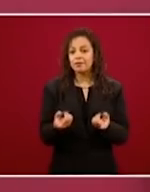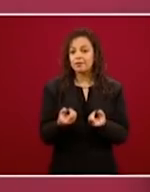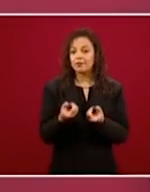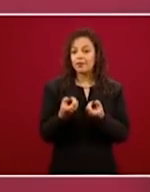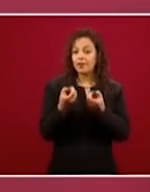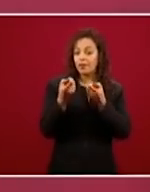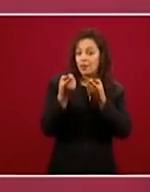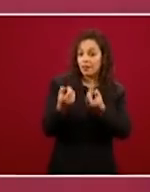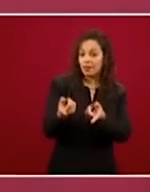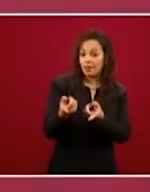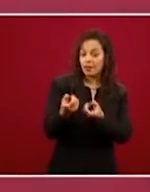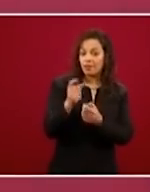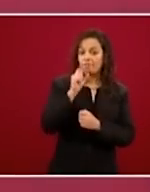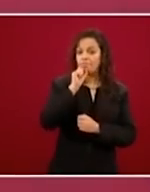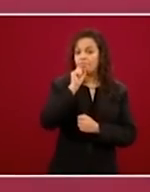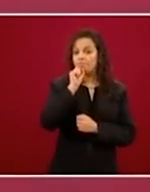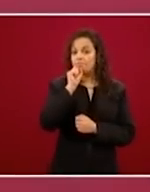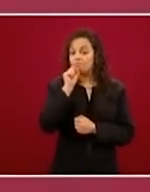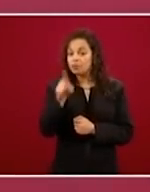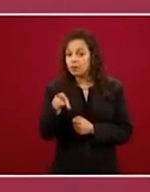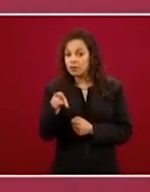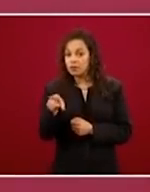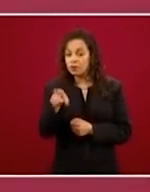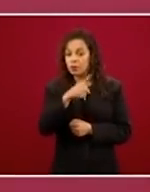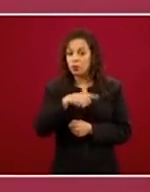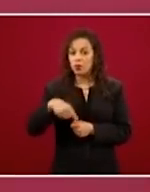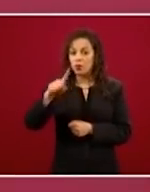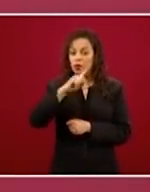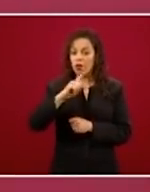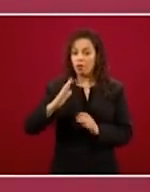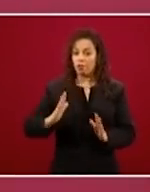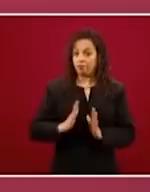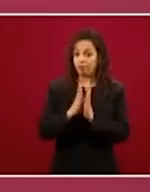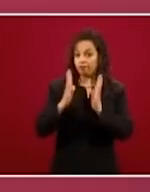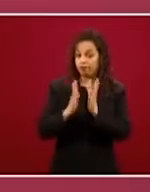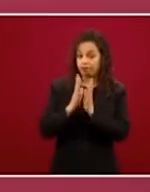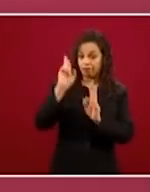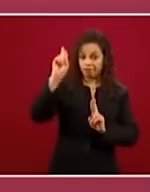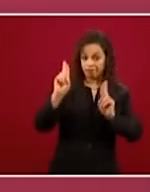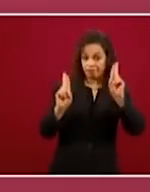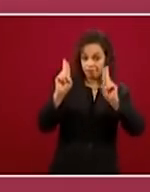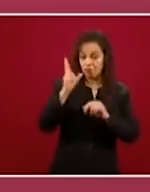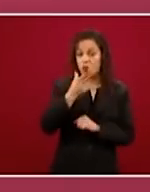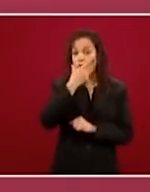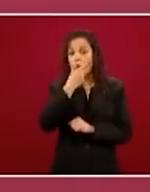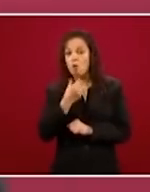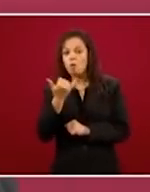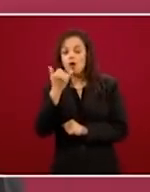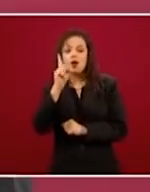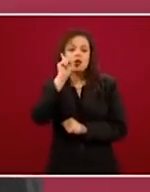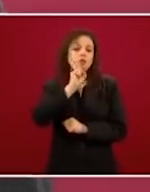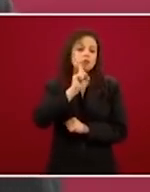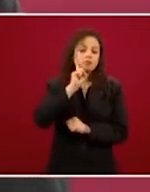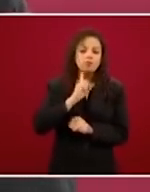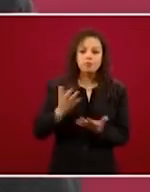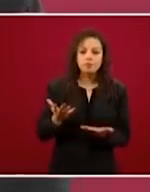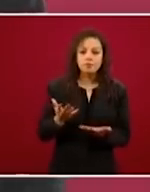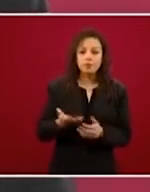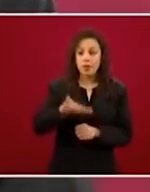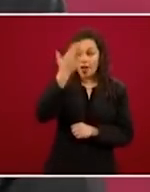la misma participación a las mujeres que a los hombres cuando fui jefe de gobierno